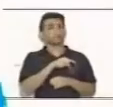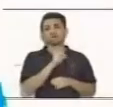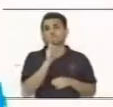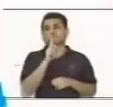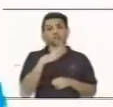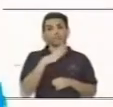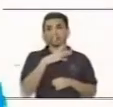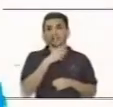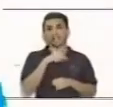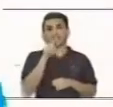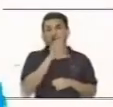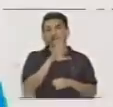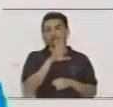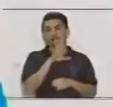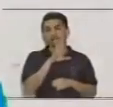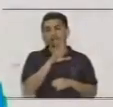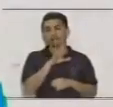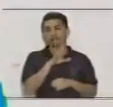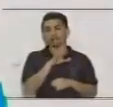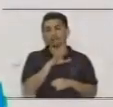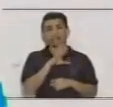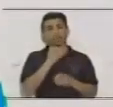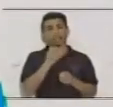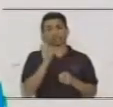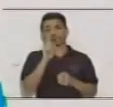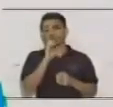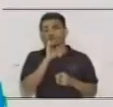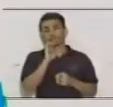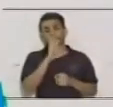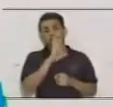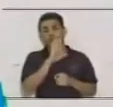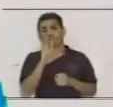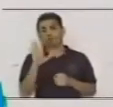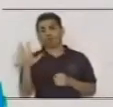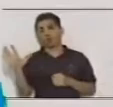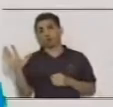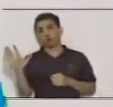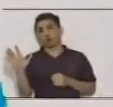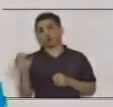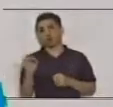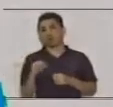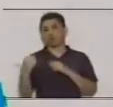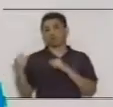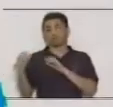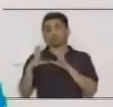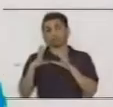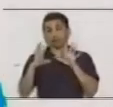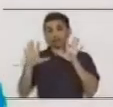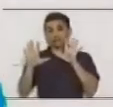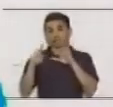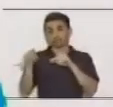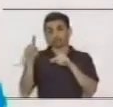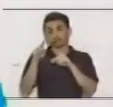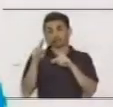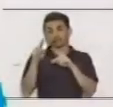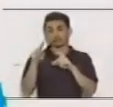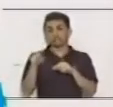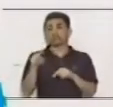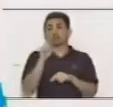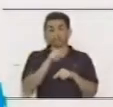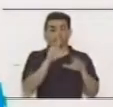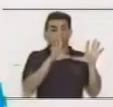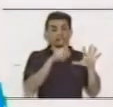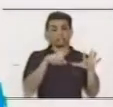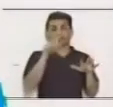no tiene. El 5 no va a ser su factor común. Este tiene décima. ¿Sí? Este tiene